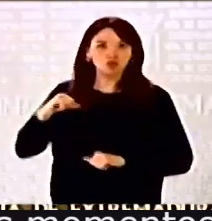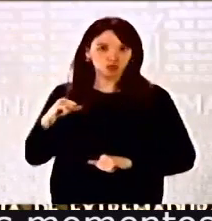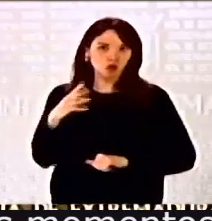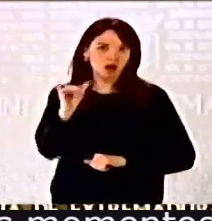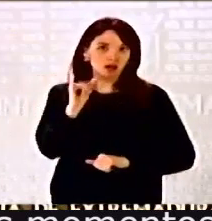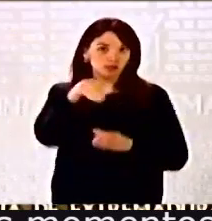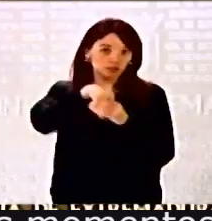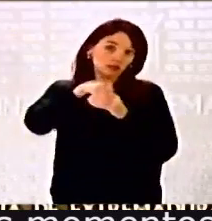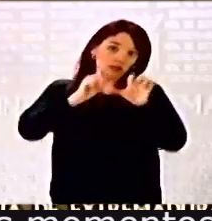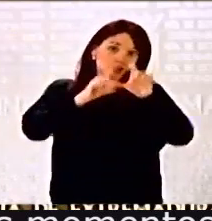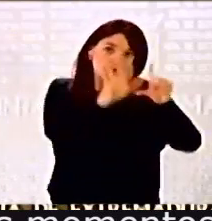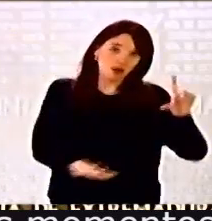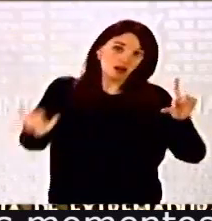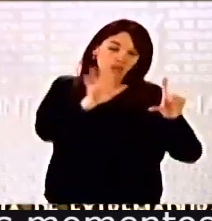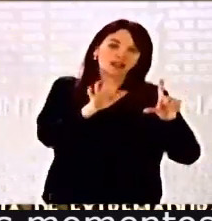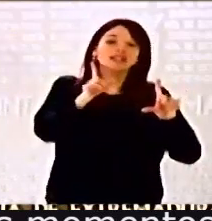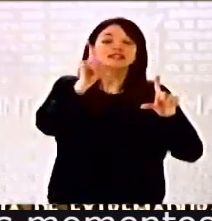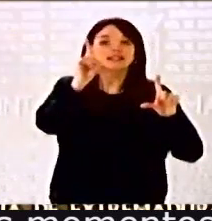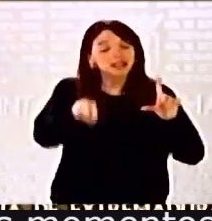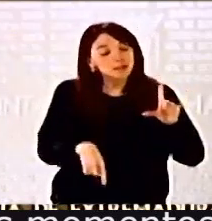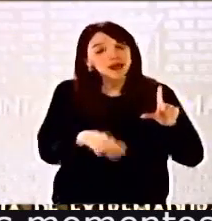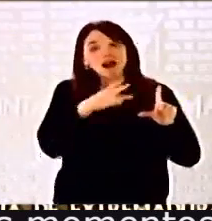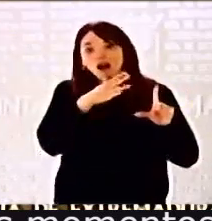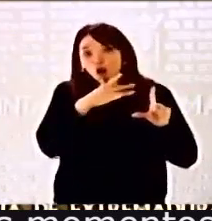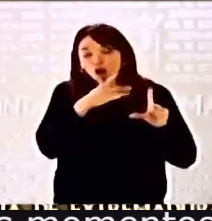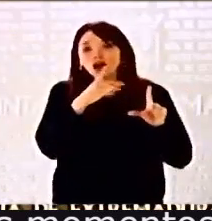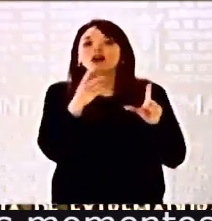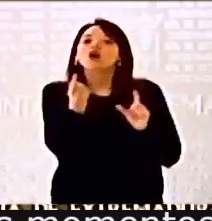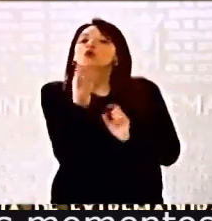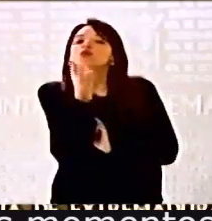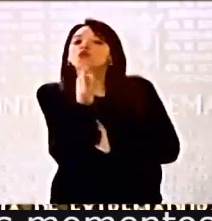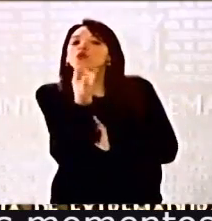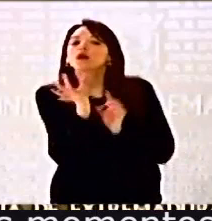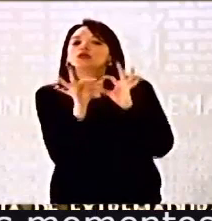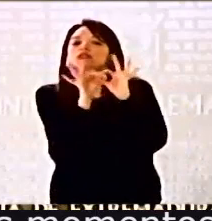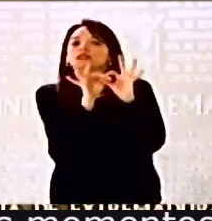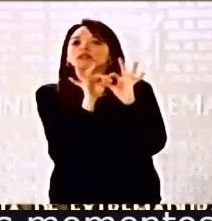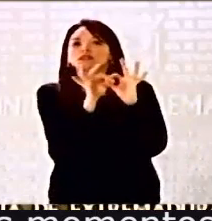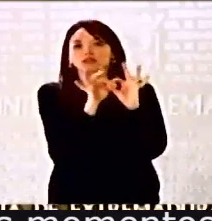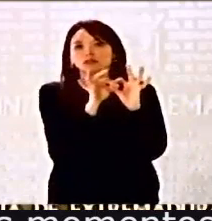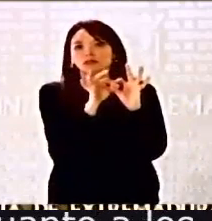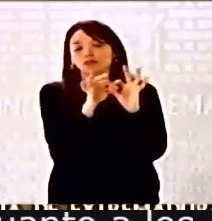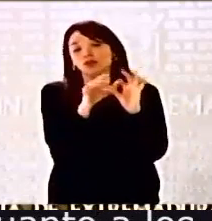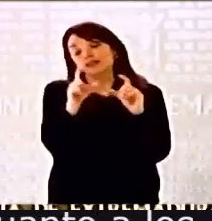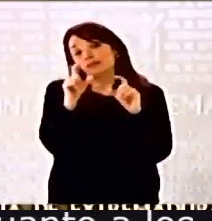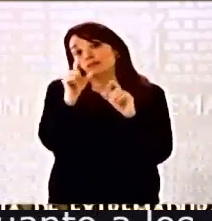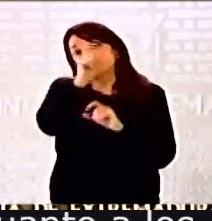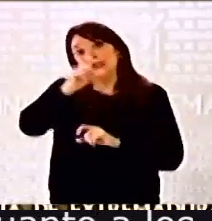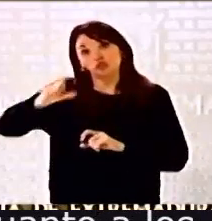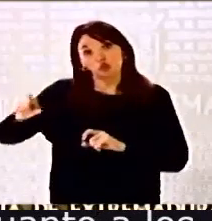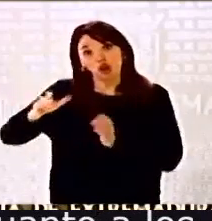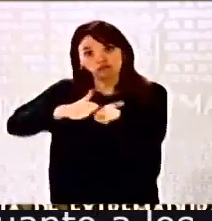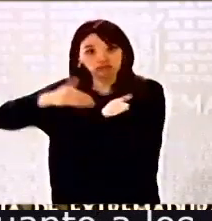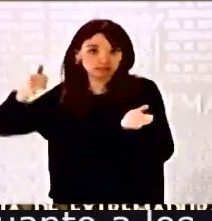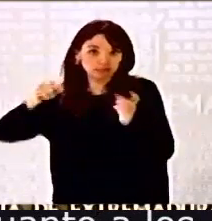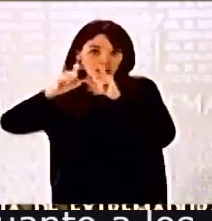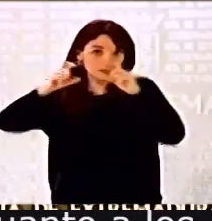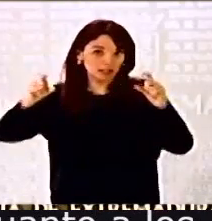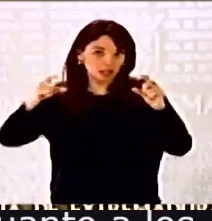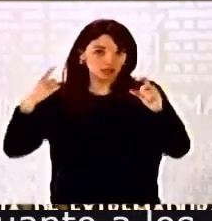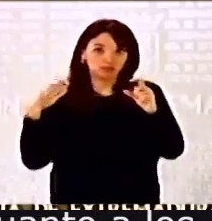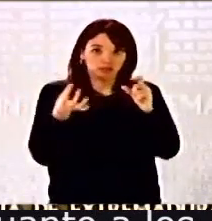Y en cuanto a los datos relacionados con el empleo por cuenta ajena, los asalariados,